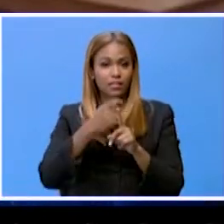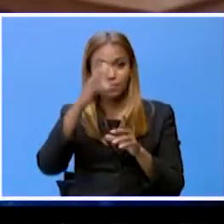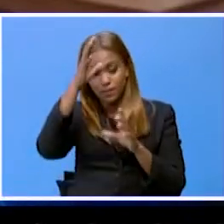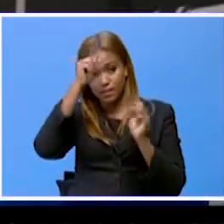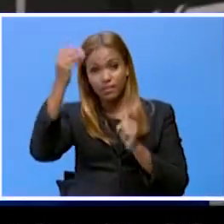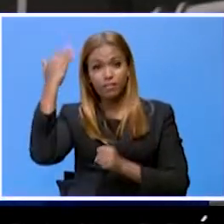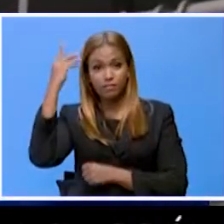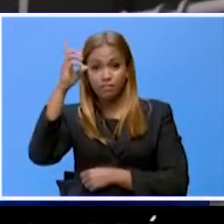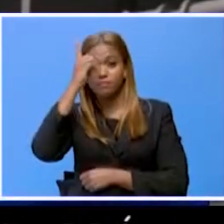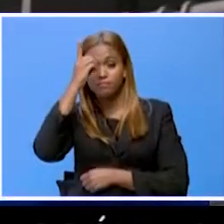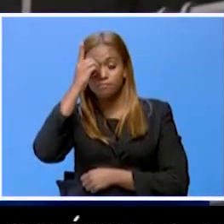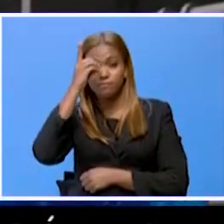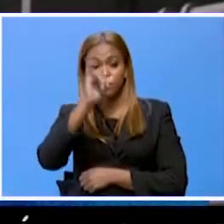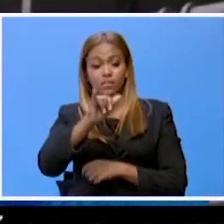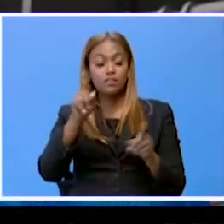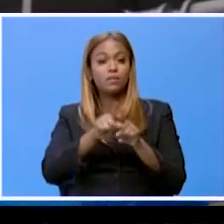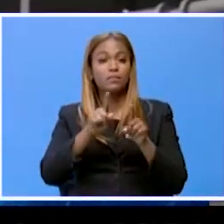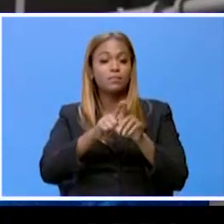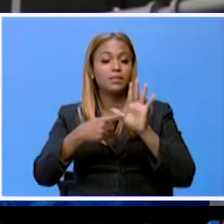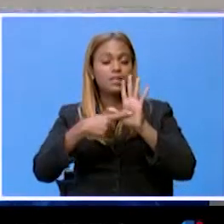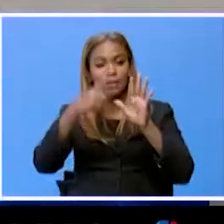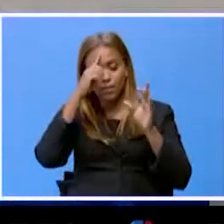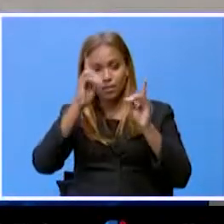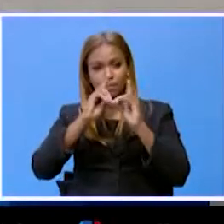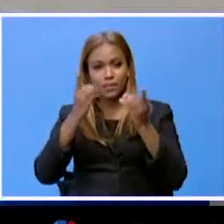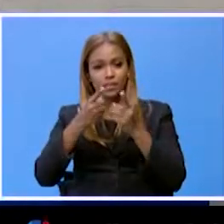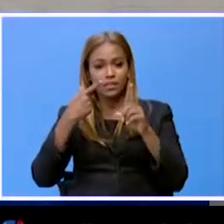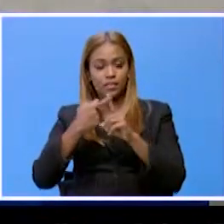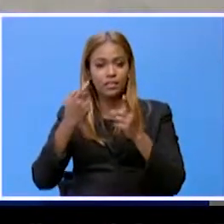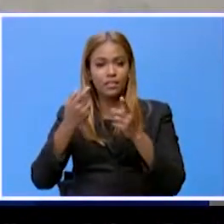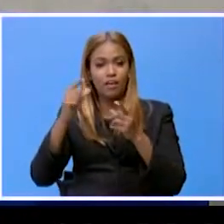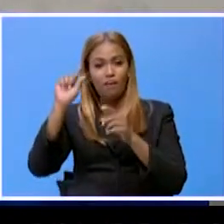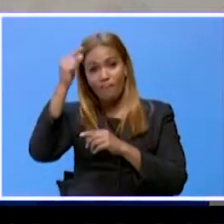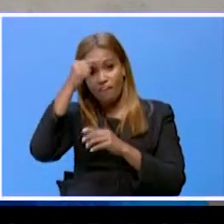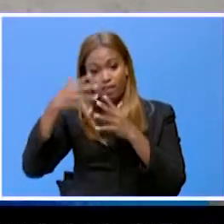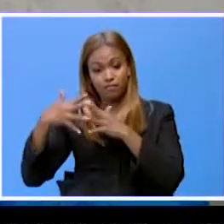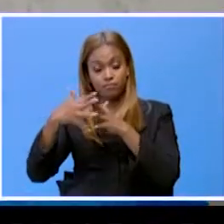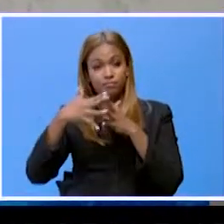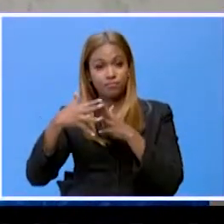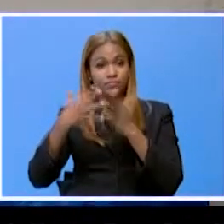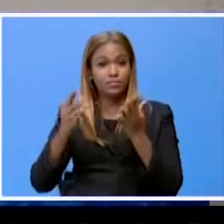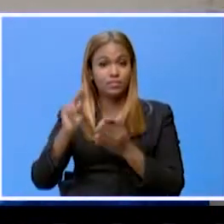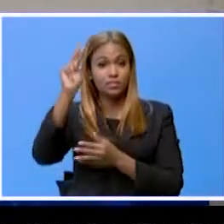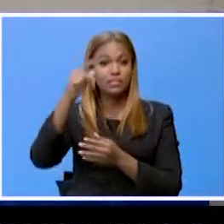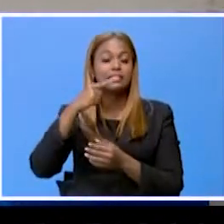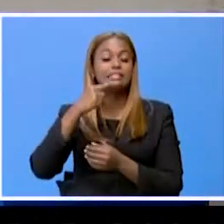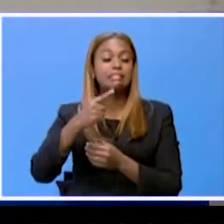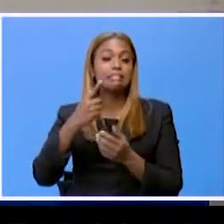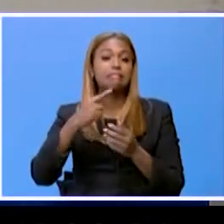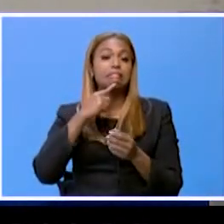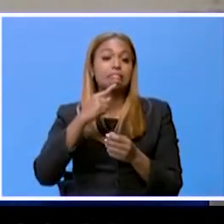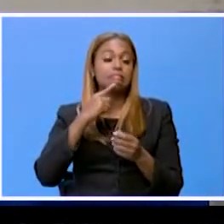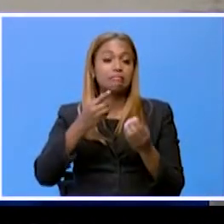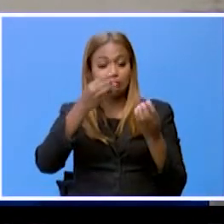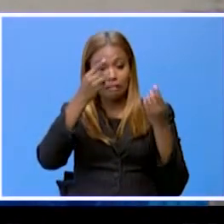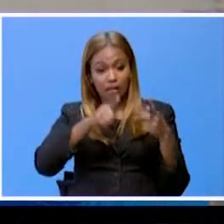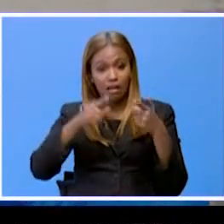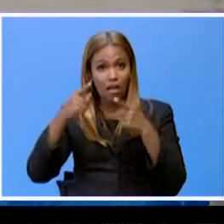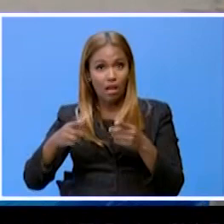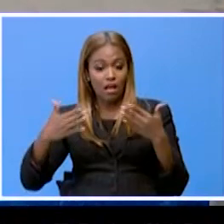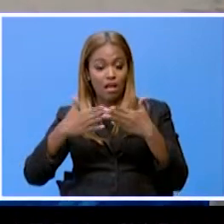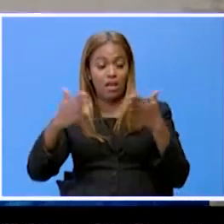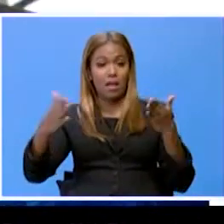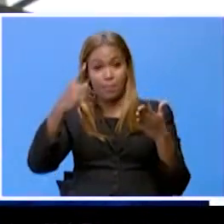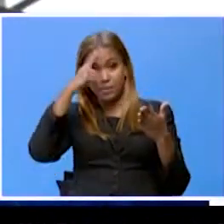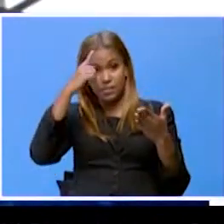Danilo Medina. El reporte presentado por el Departamento de Estado norteamericano indicó que, a pesar de la percepción generalizada de